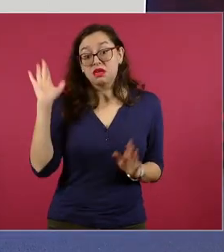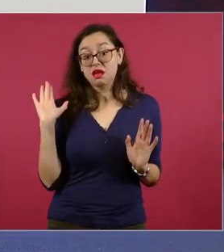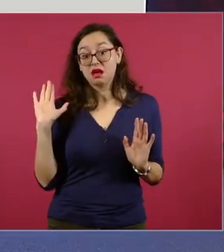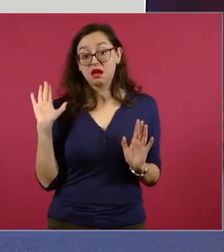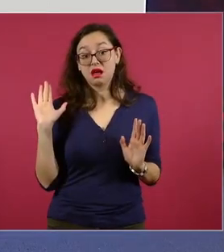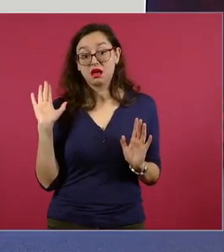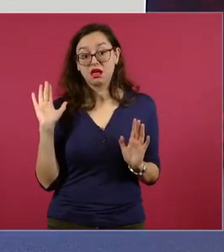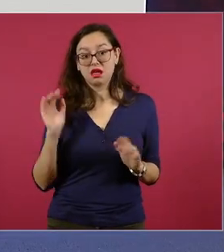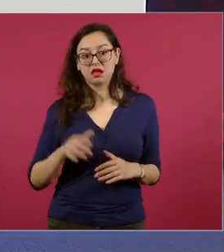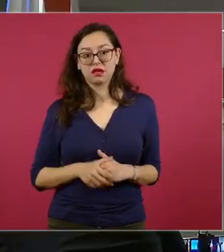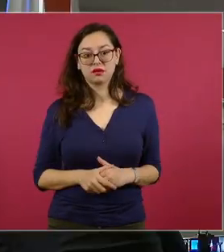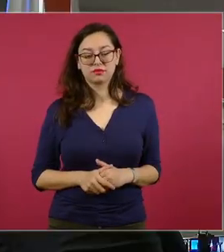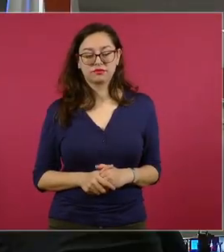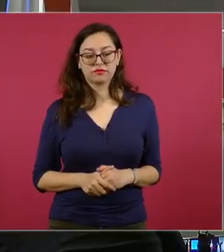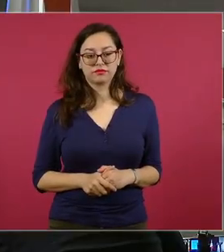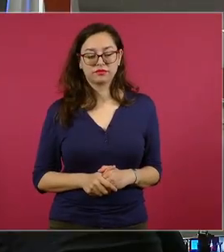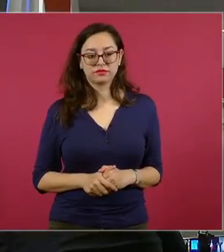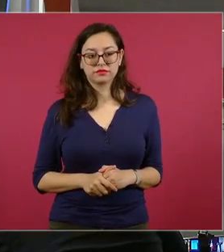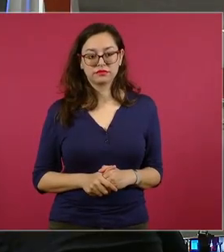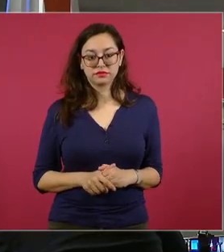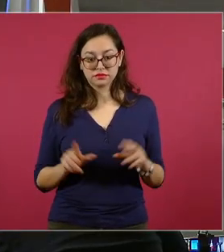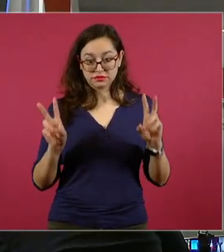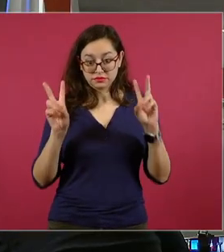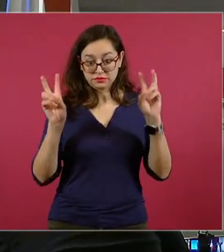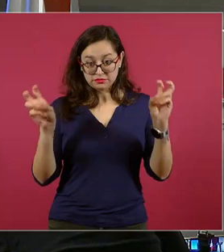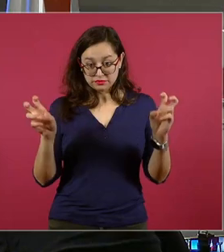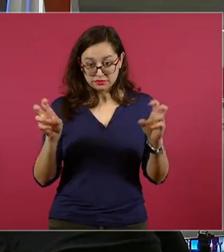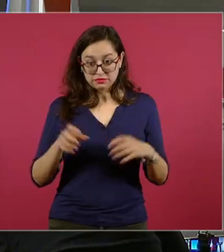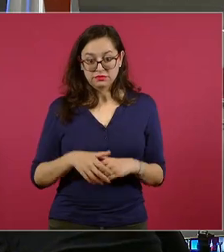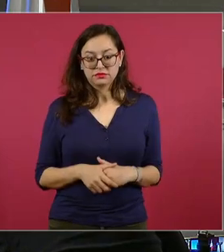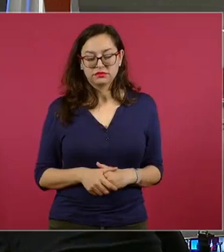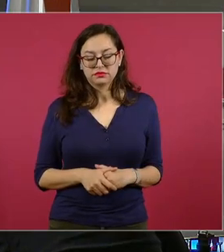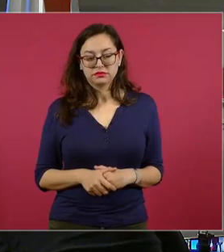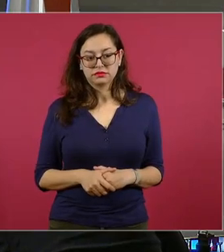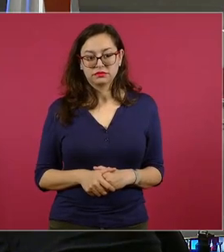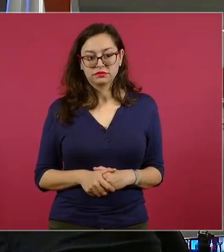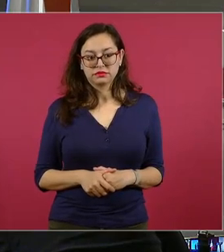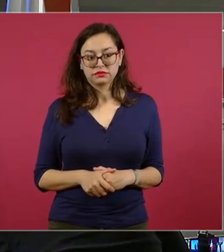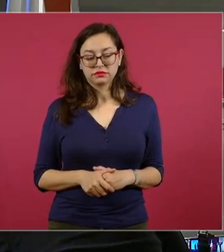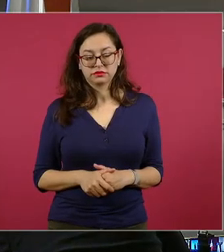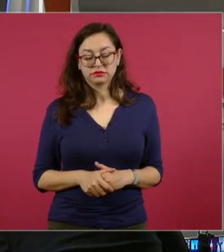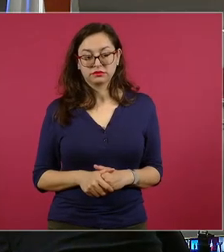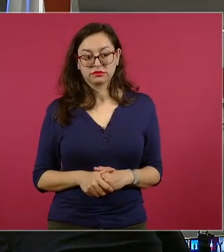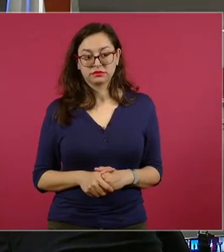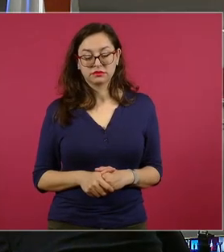Está entre comillas, es textual. Resulta inverosímil